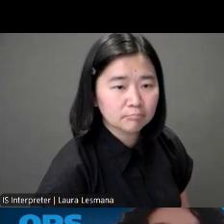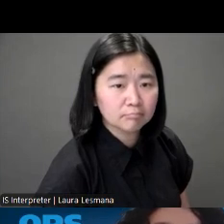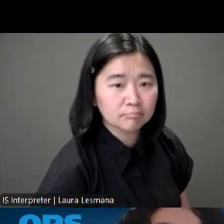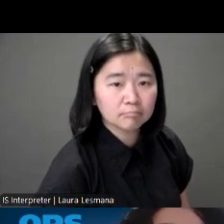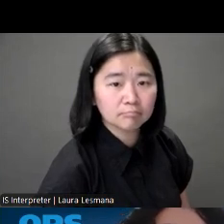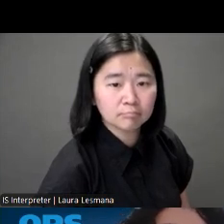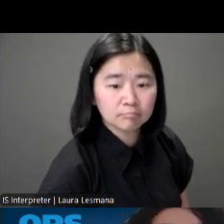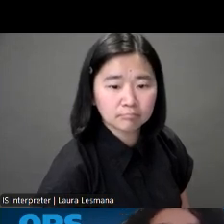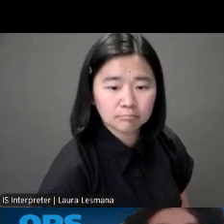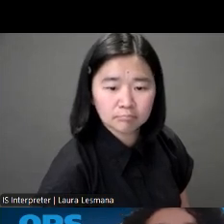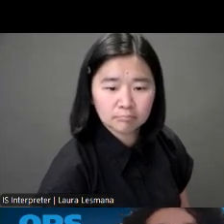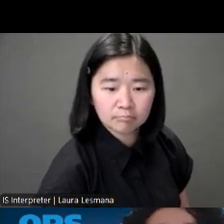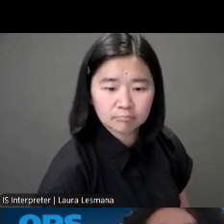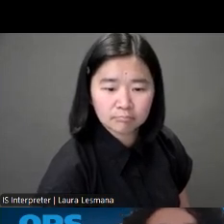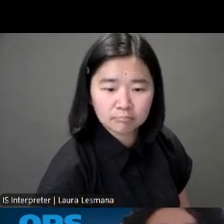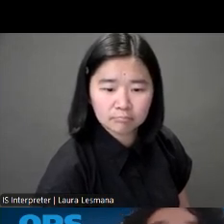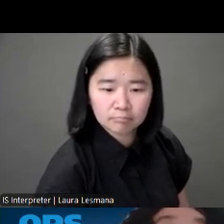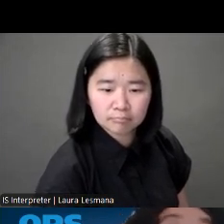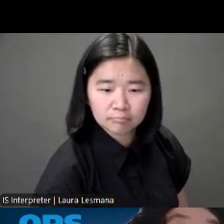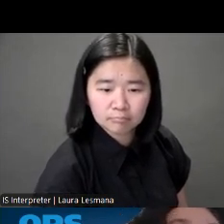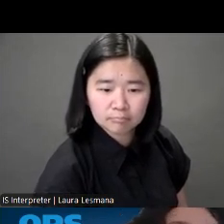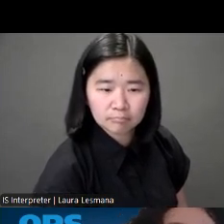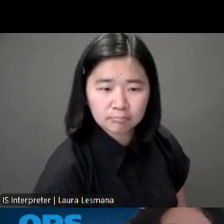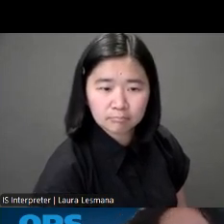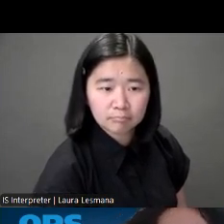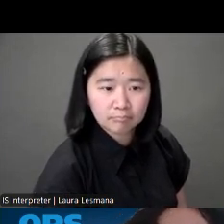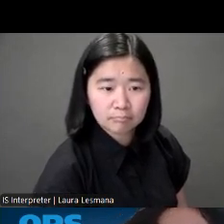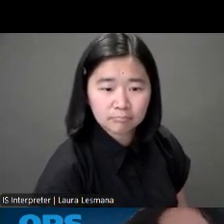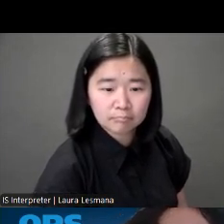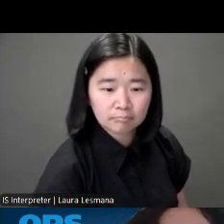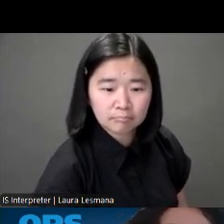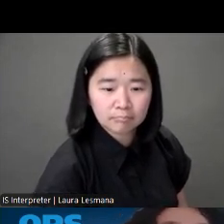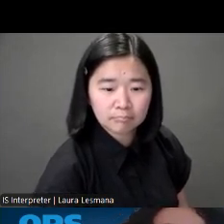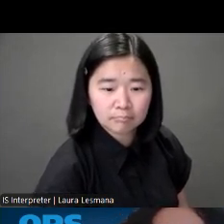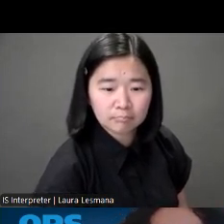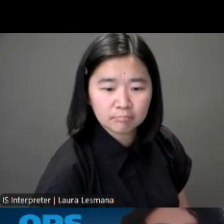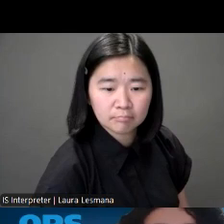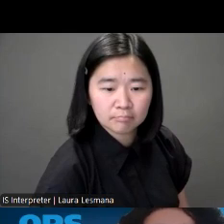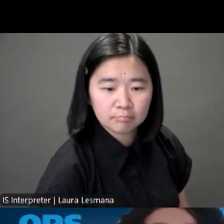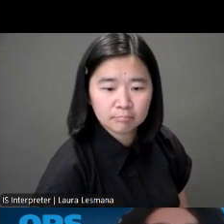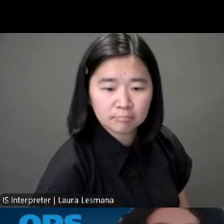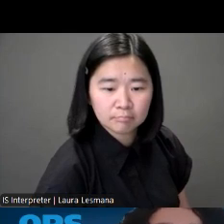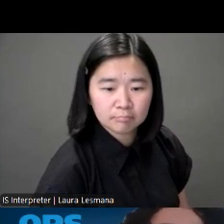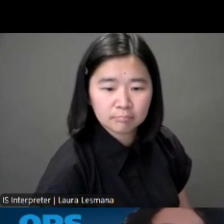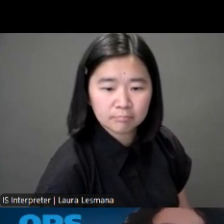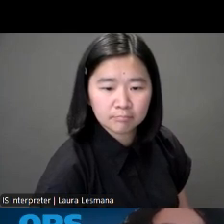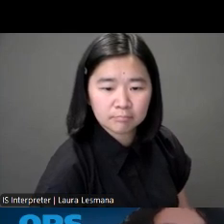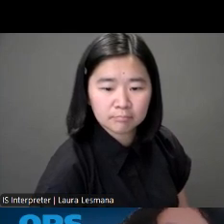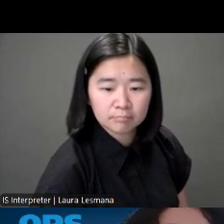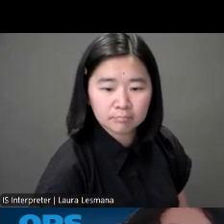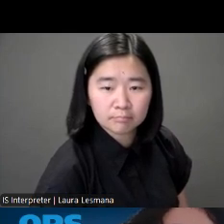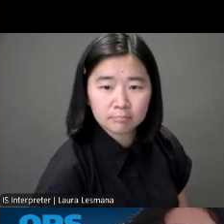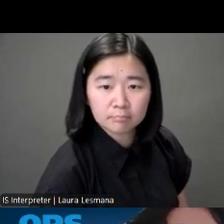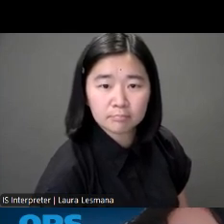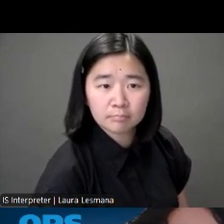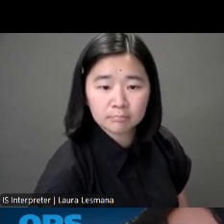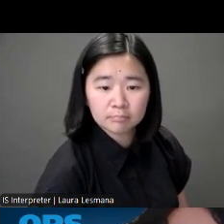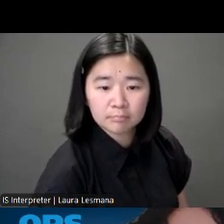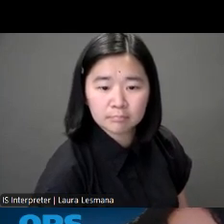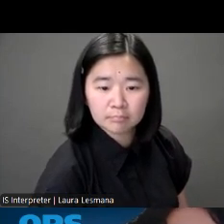a tratar de centrarme en esos ámbitos y compartir con ustedes alguna herramienta en esta